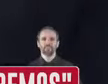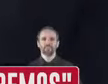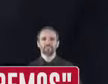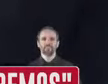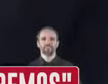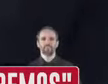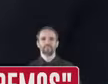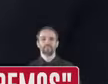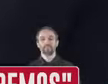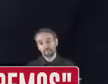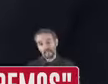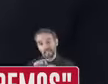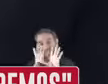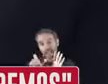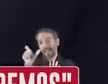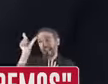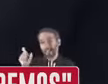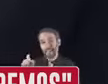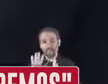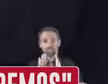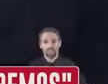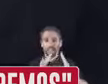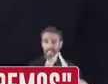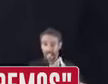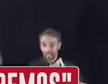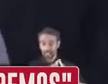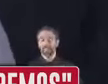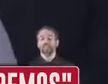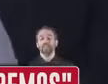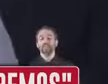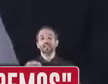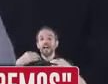con la gente en sus casas con la única manera